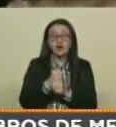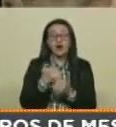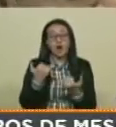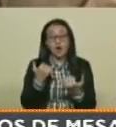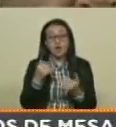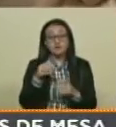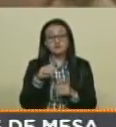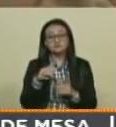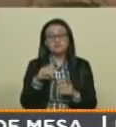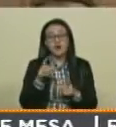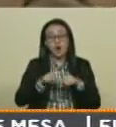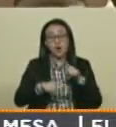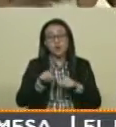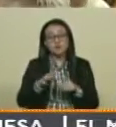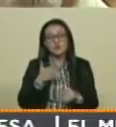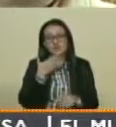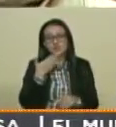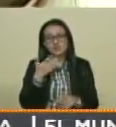cambien.